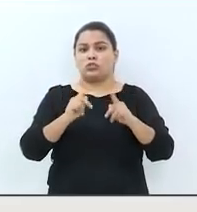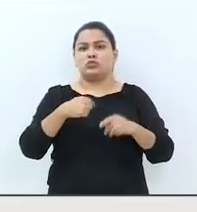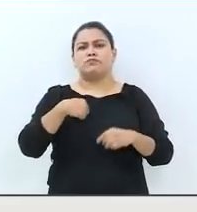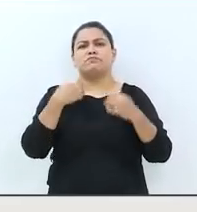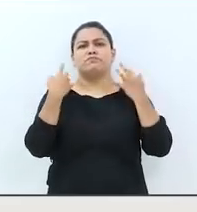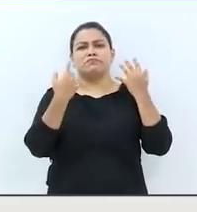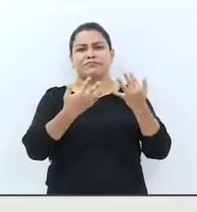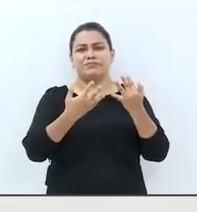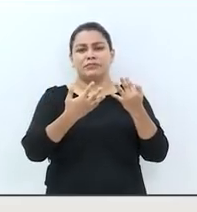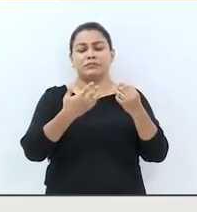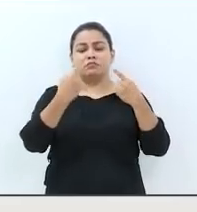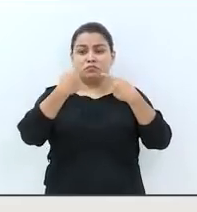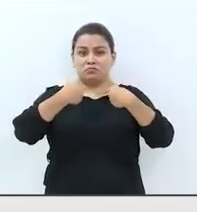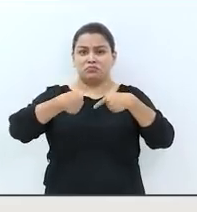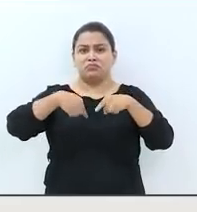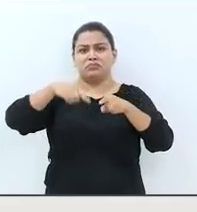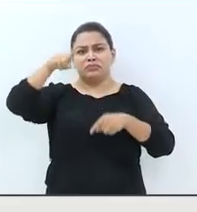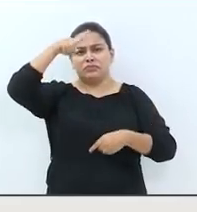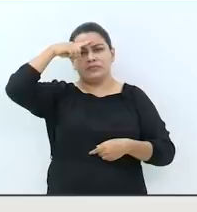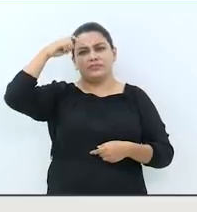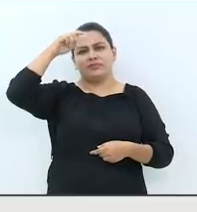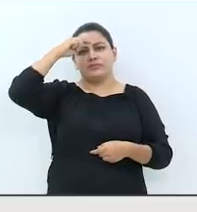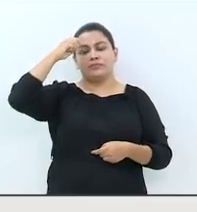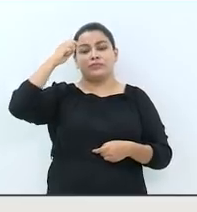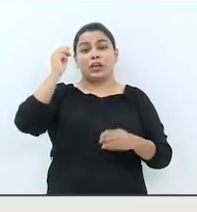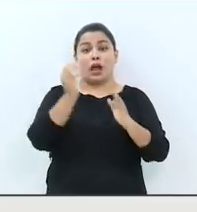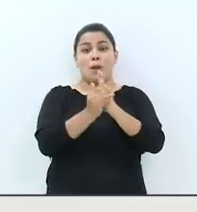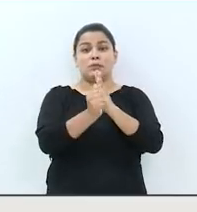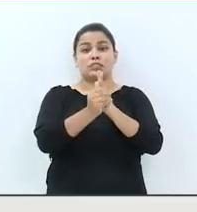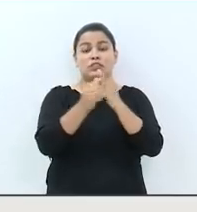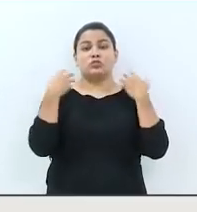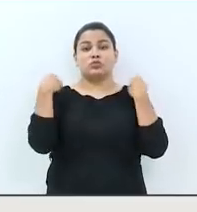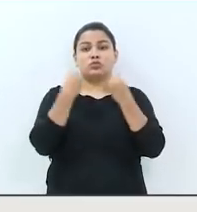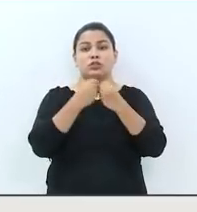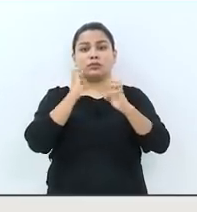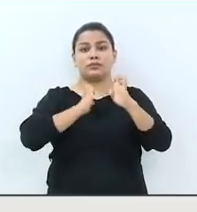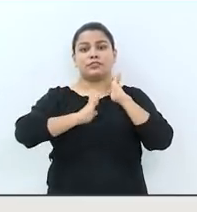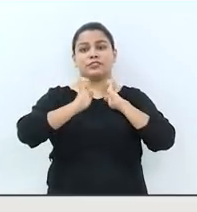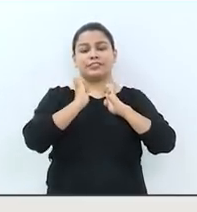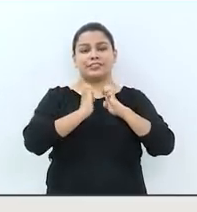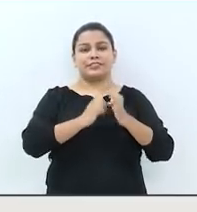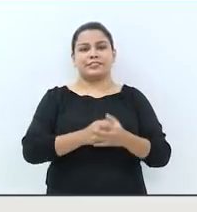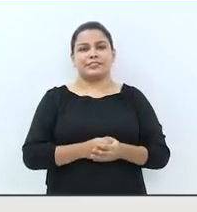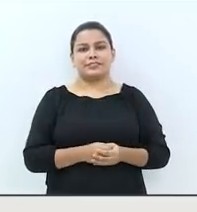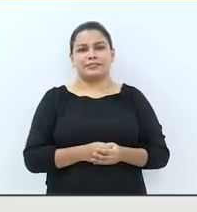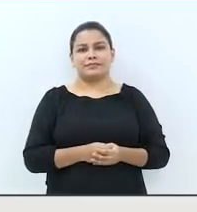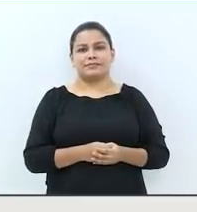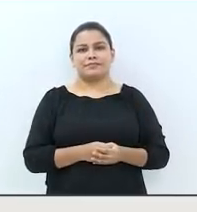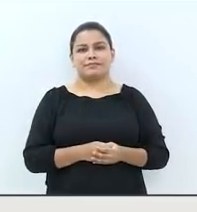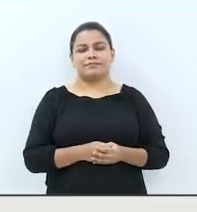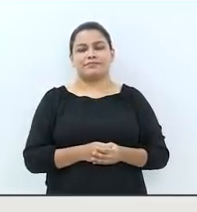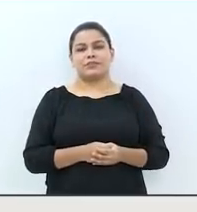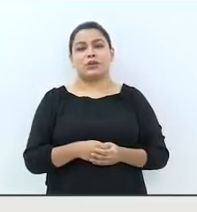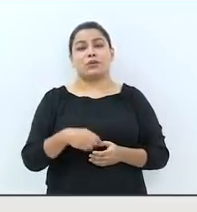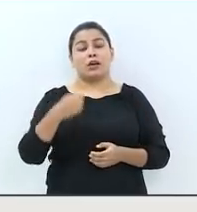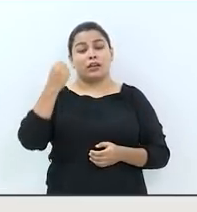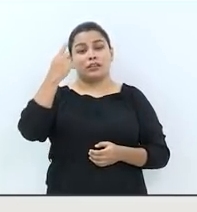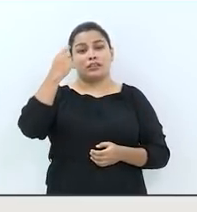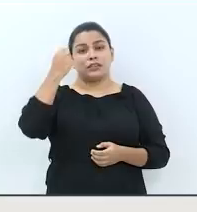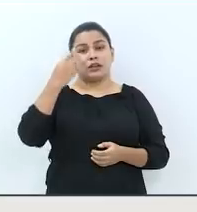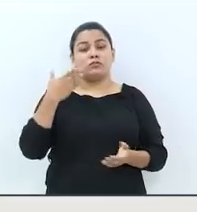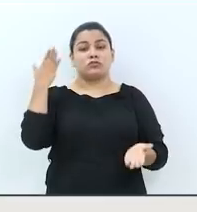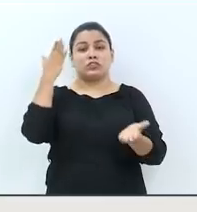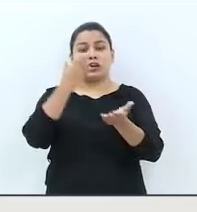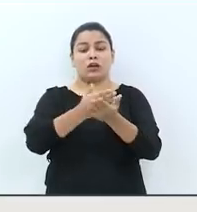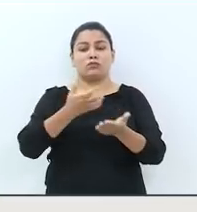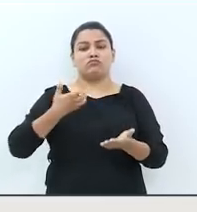espero pues que sigamos trabajando esas habilidades socioemocionales y que trascendamos, ¿verdad?, hacia nuestros salones